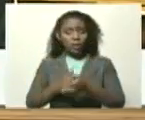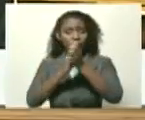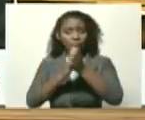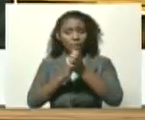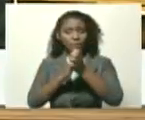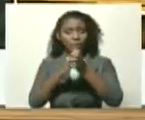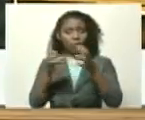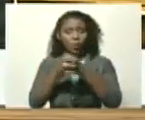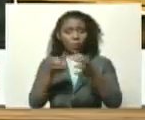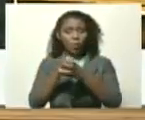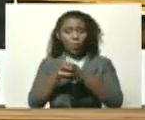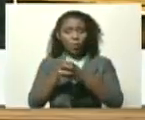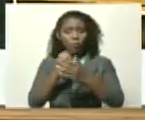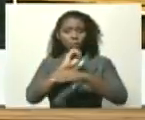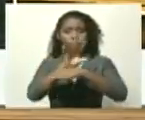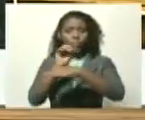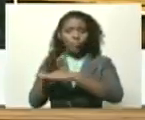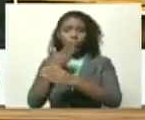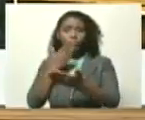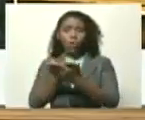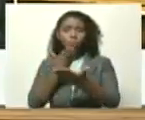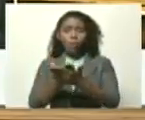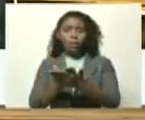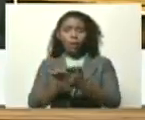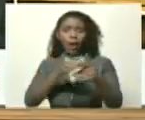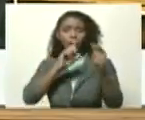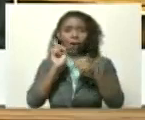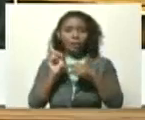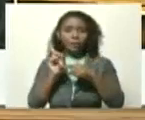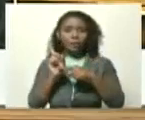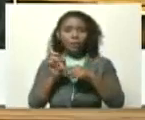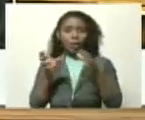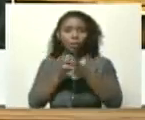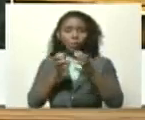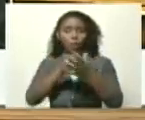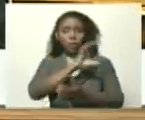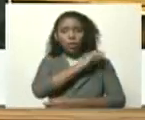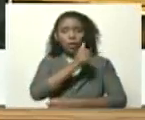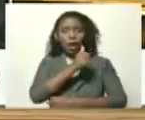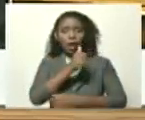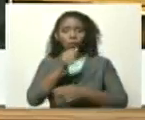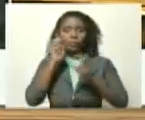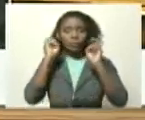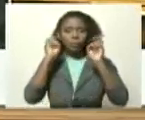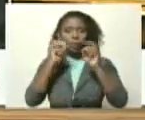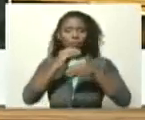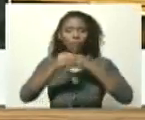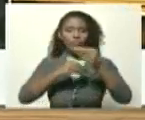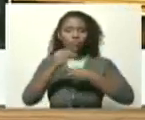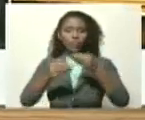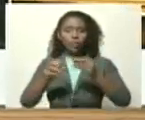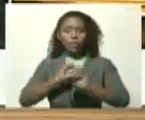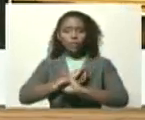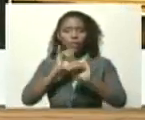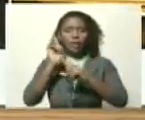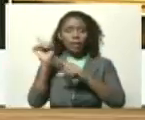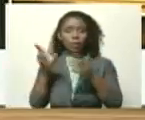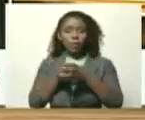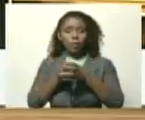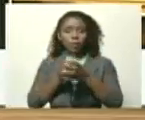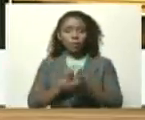correspondientes envíen propuestas a esta junta directiva a los efectos de la conformación definitiva de estas